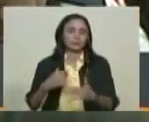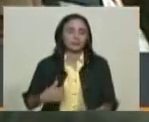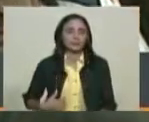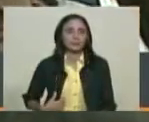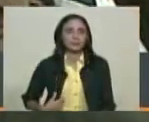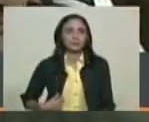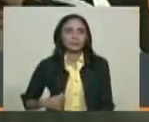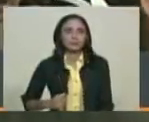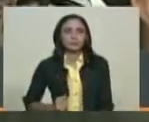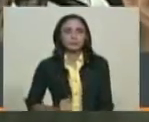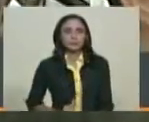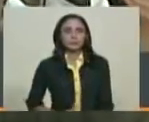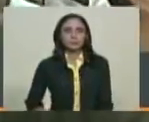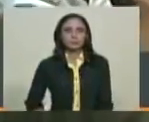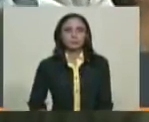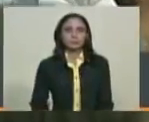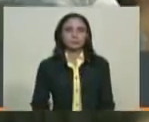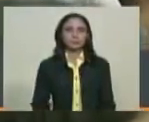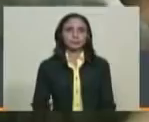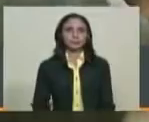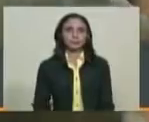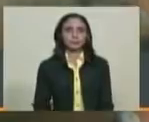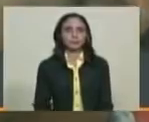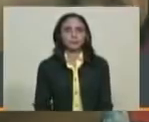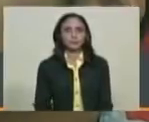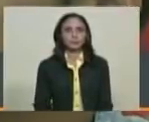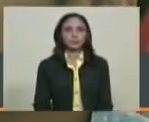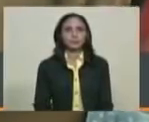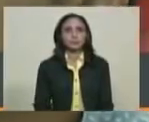Apenas hoy estamos cumpliendo